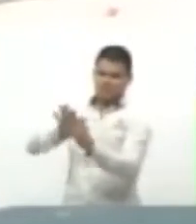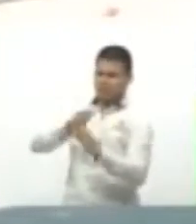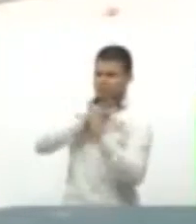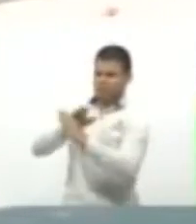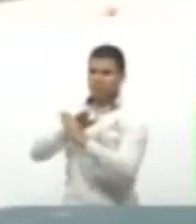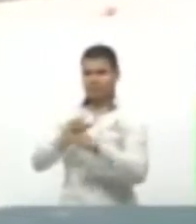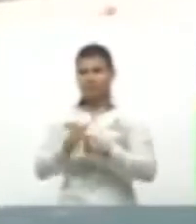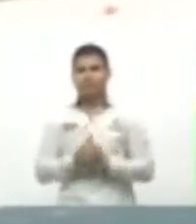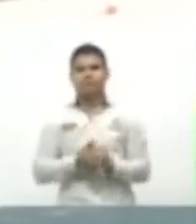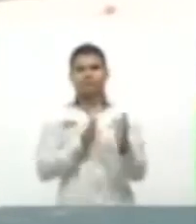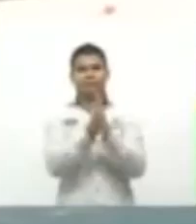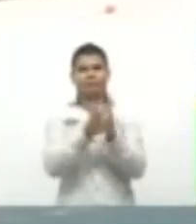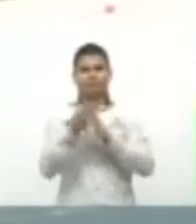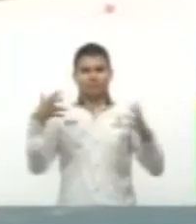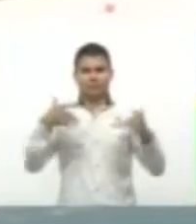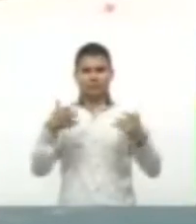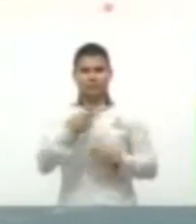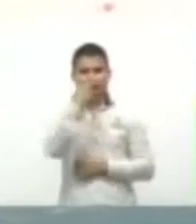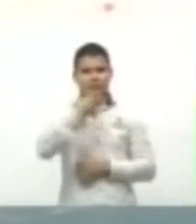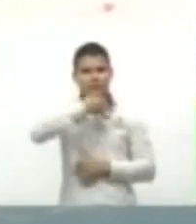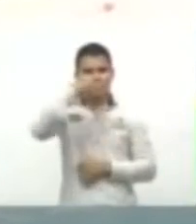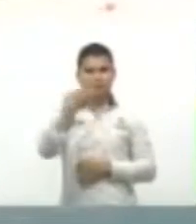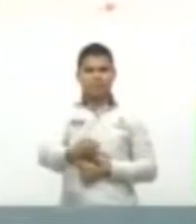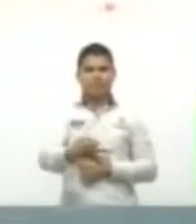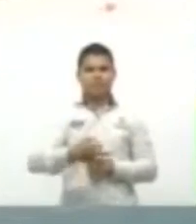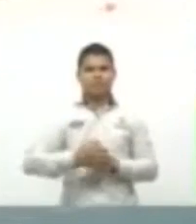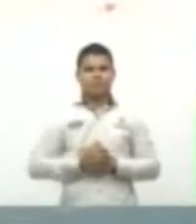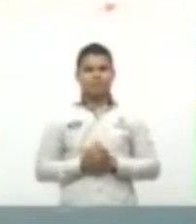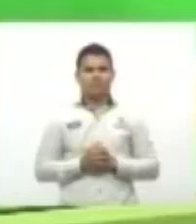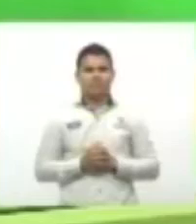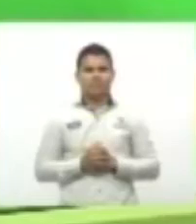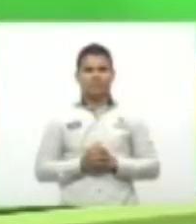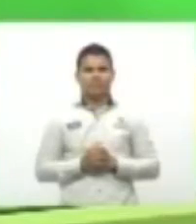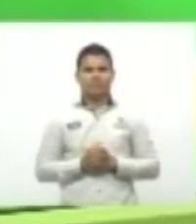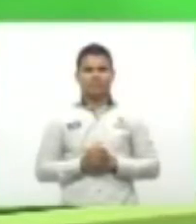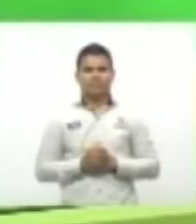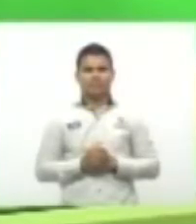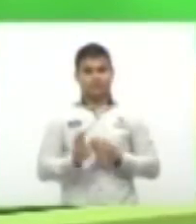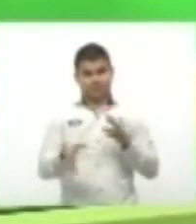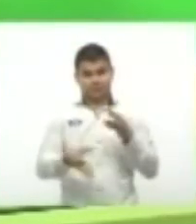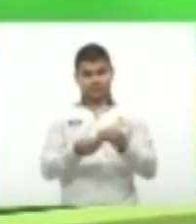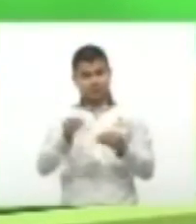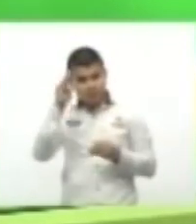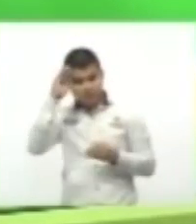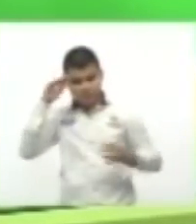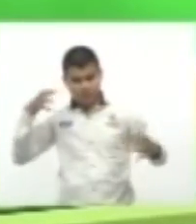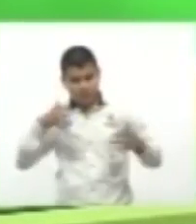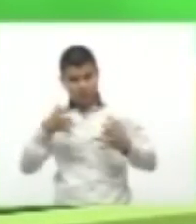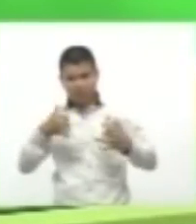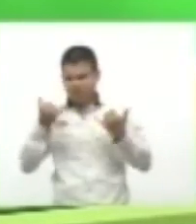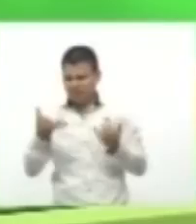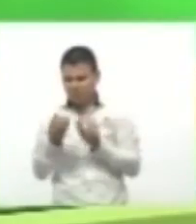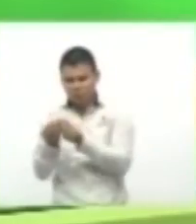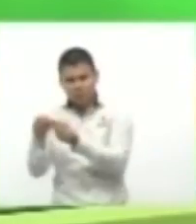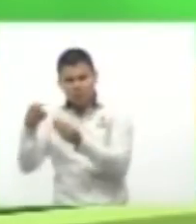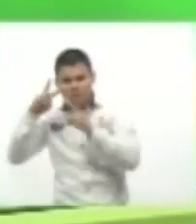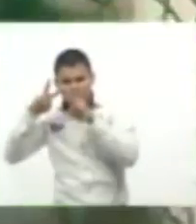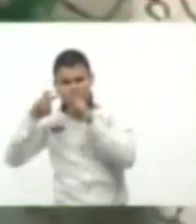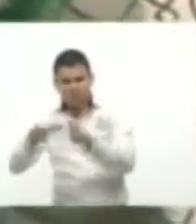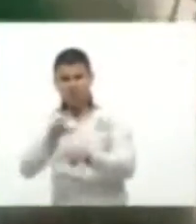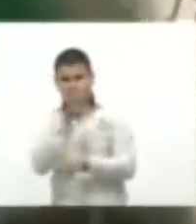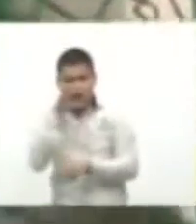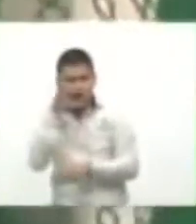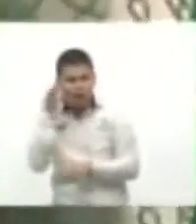Sánchez, Ramón Meneses, Las Noticias, un compromiso con la verdad. Más noticias, la policía en Valledupar adelanta investigaciones del asesinato de un